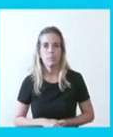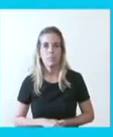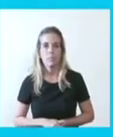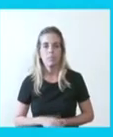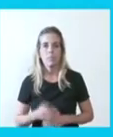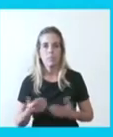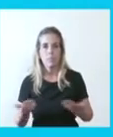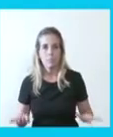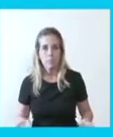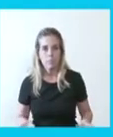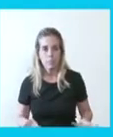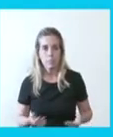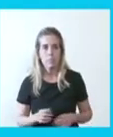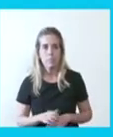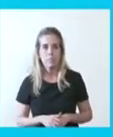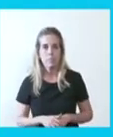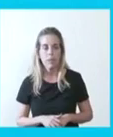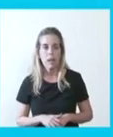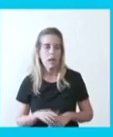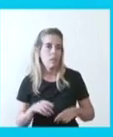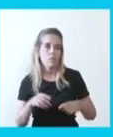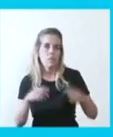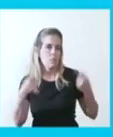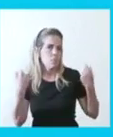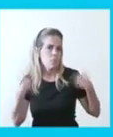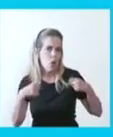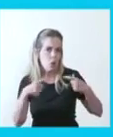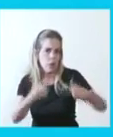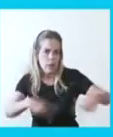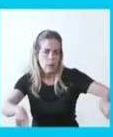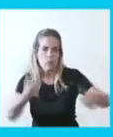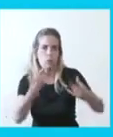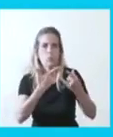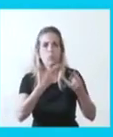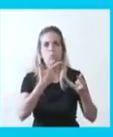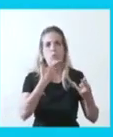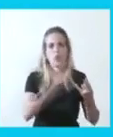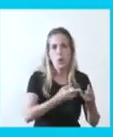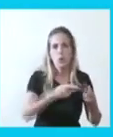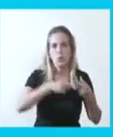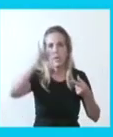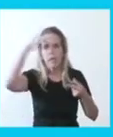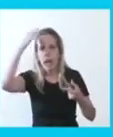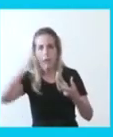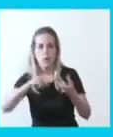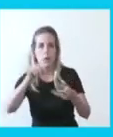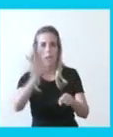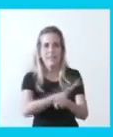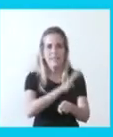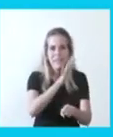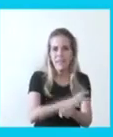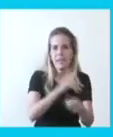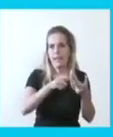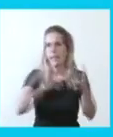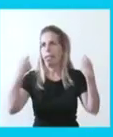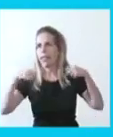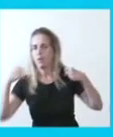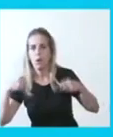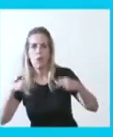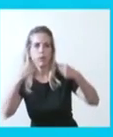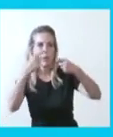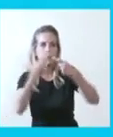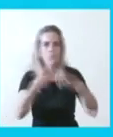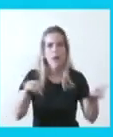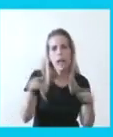no se van a poder desarrollar ningún tipo de espectáculos, ningún tipo de teatro, cine, espectáculos